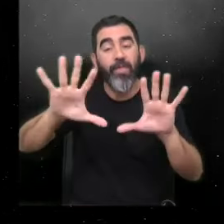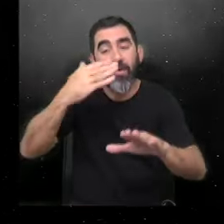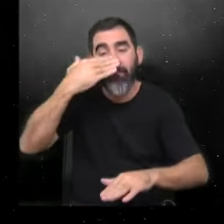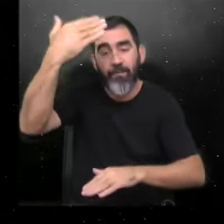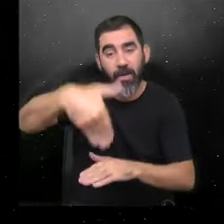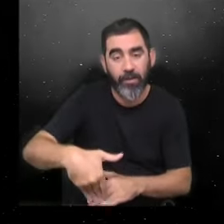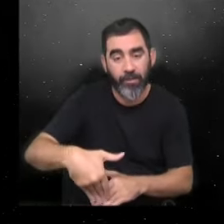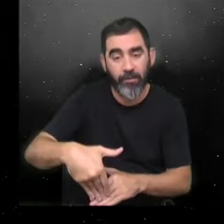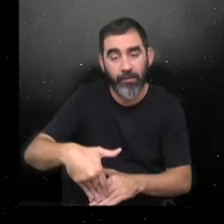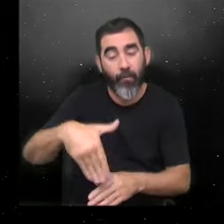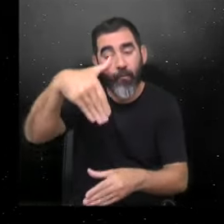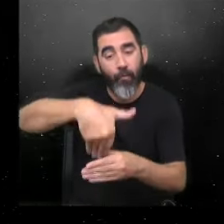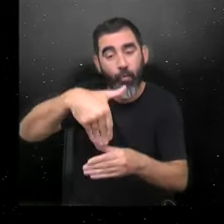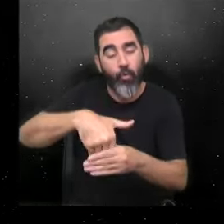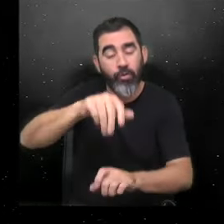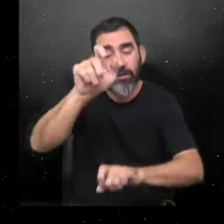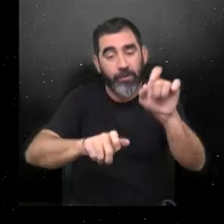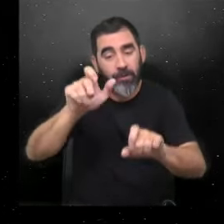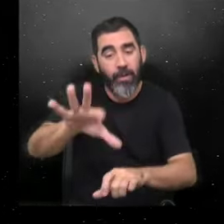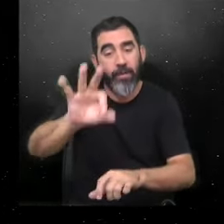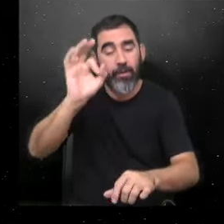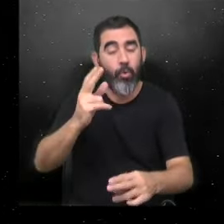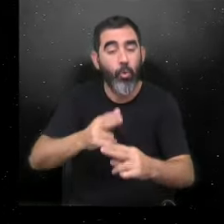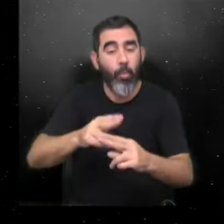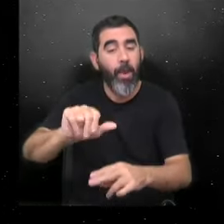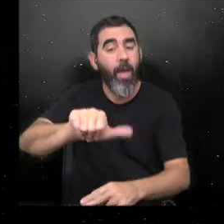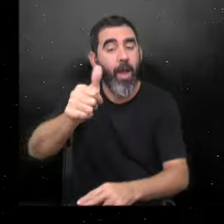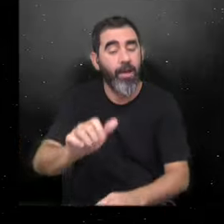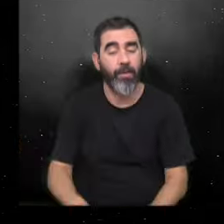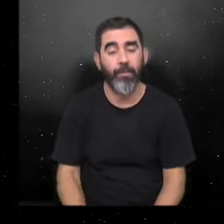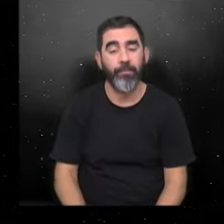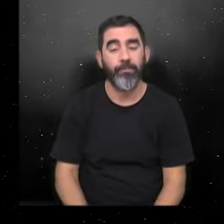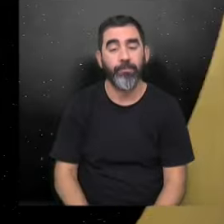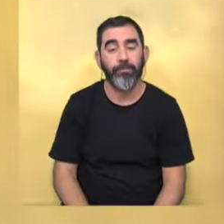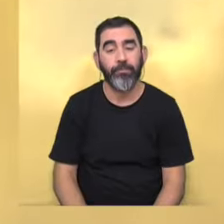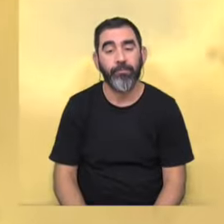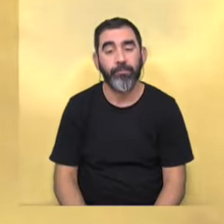finalistas que se pondrán a votación popular para decidir el nombre ganador.